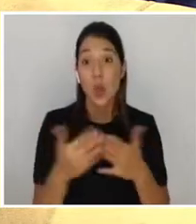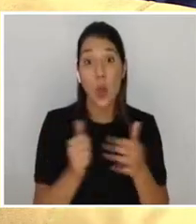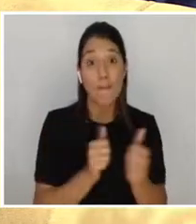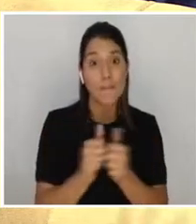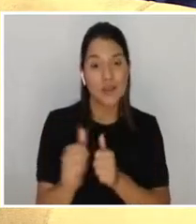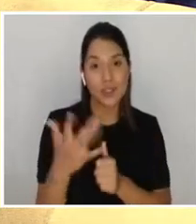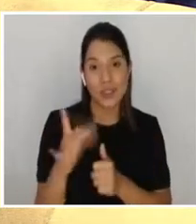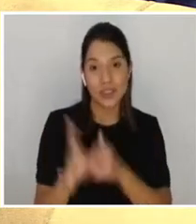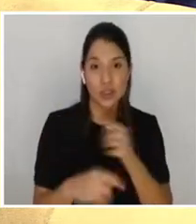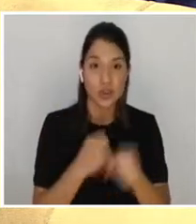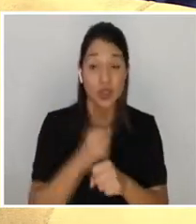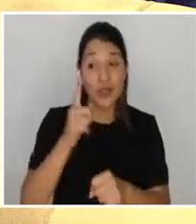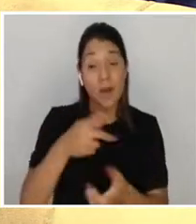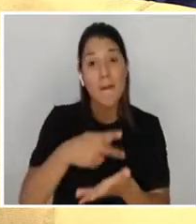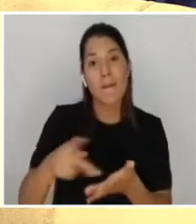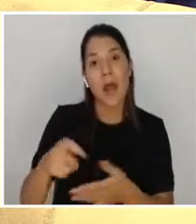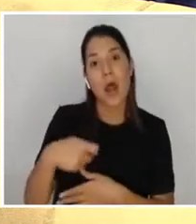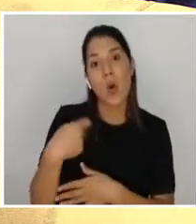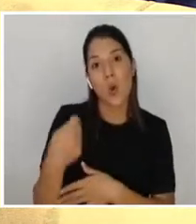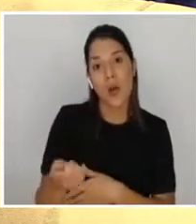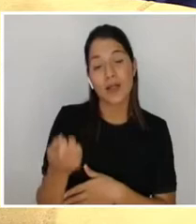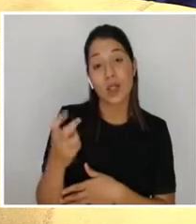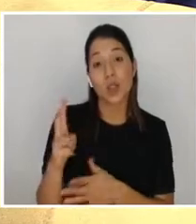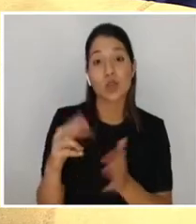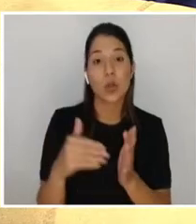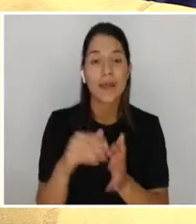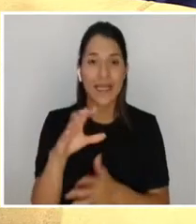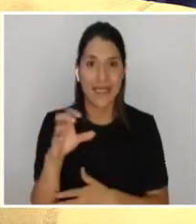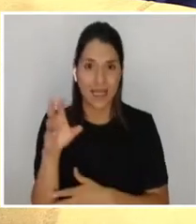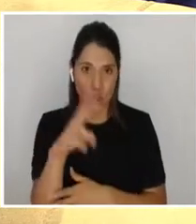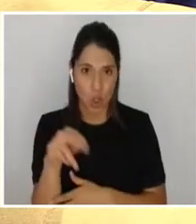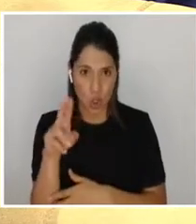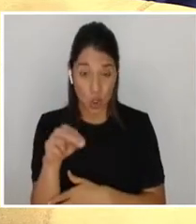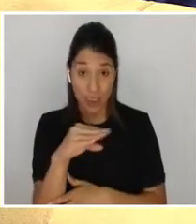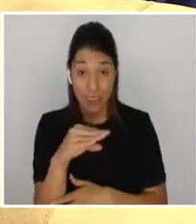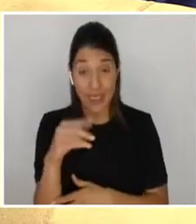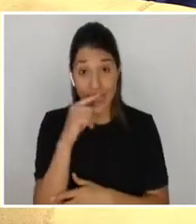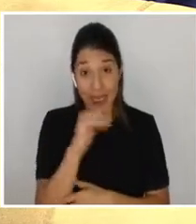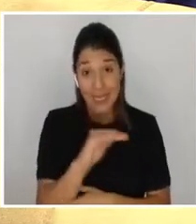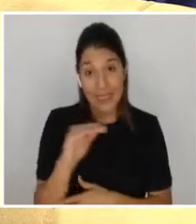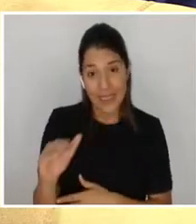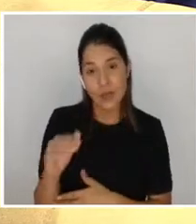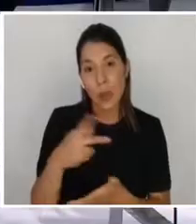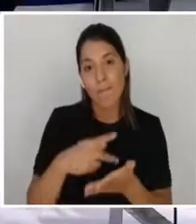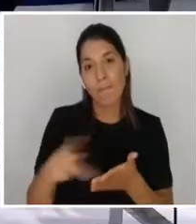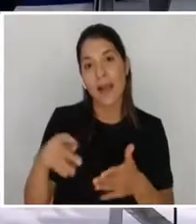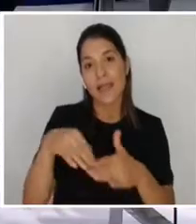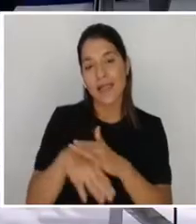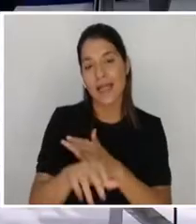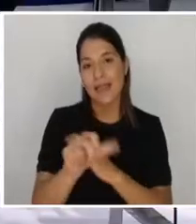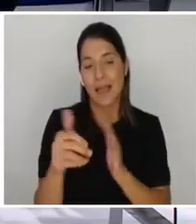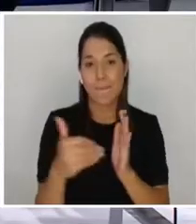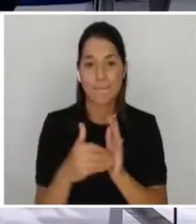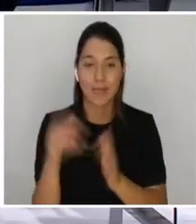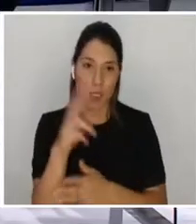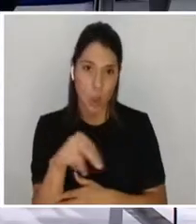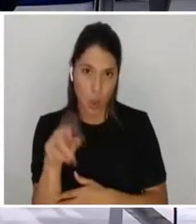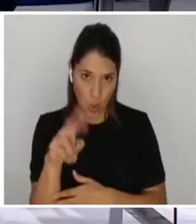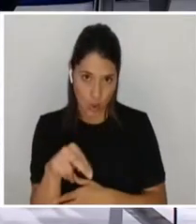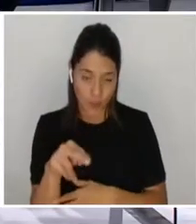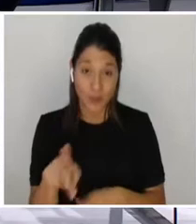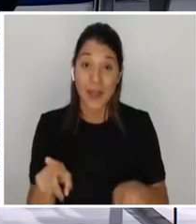pagar una cuota de 12.500 colones y los niños pagan la entrada de 10.000 colones. También tenemos a un chico